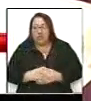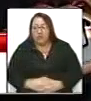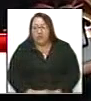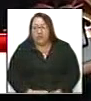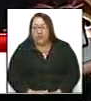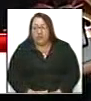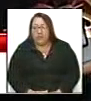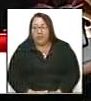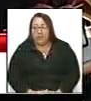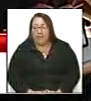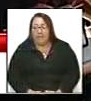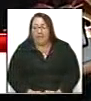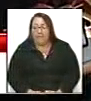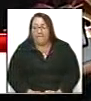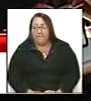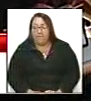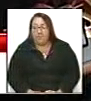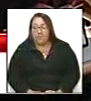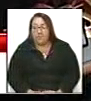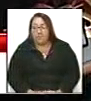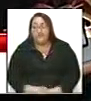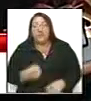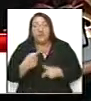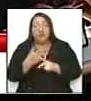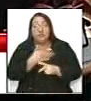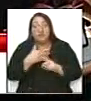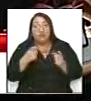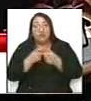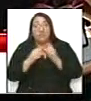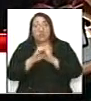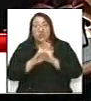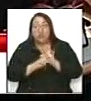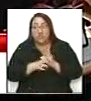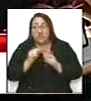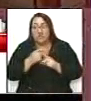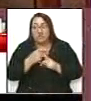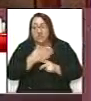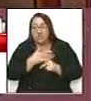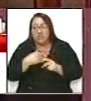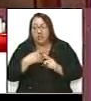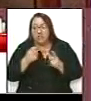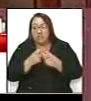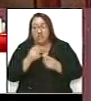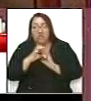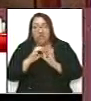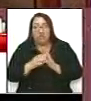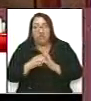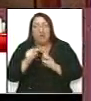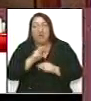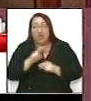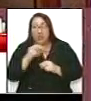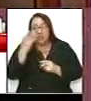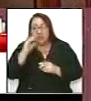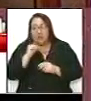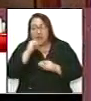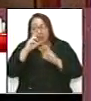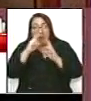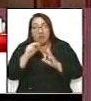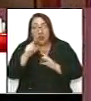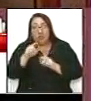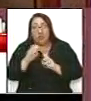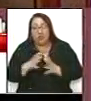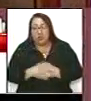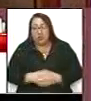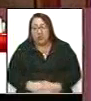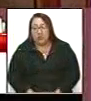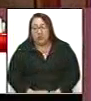el debate, en todo caso, sí, tenía el respaldo de la expresidenta de la Comisión de Constitución, pero, perdón, y el expresidente de la Comisión de Constitución, porque sabían que era inconstitucional, como lo ha dicho el